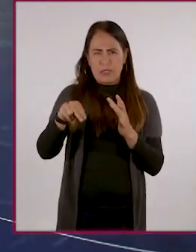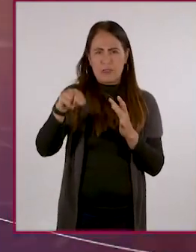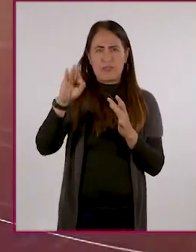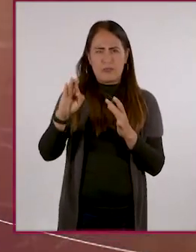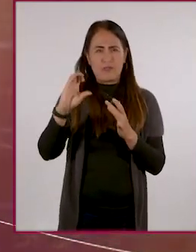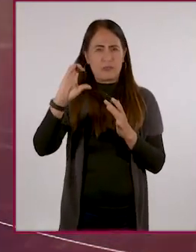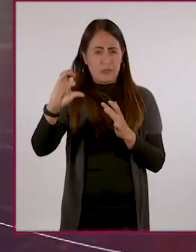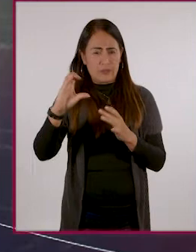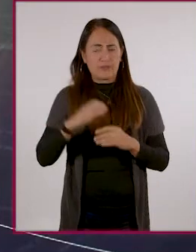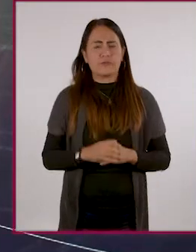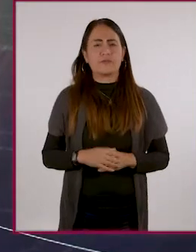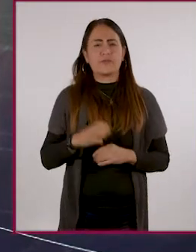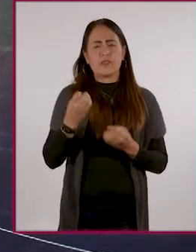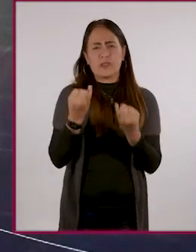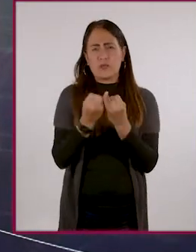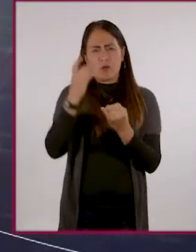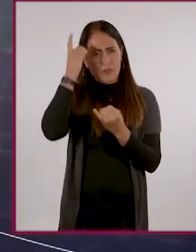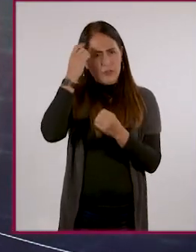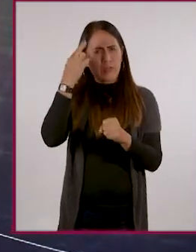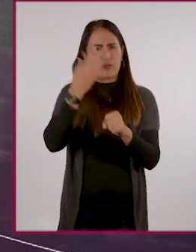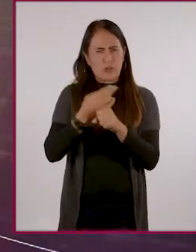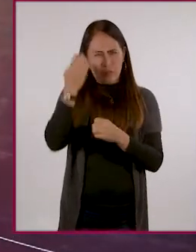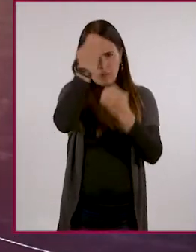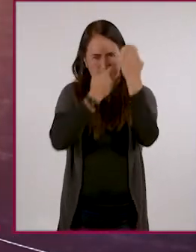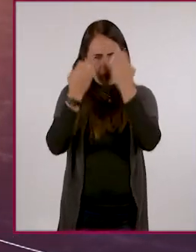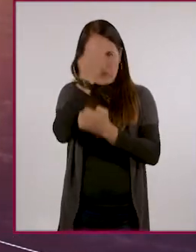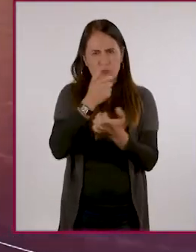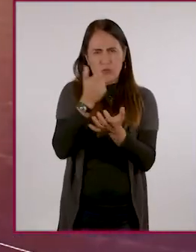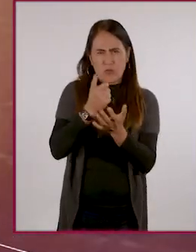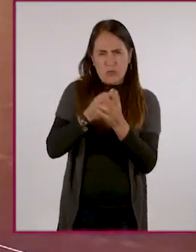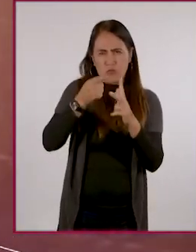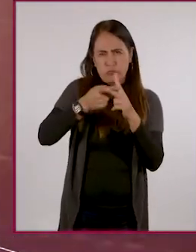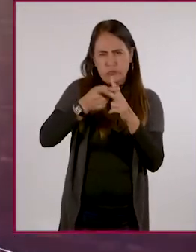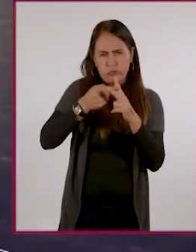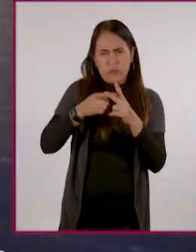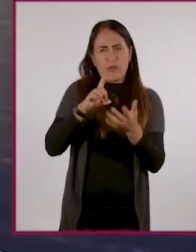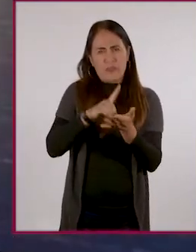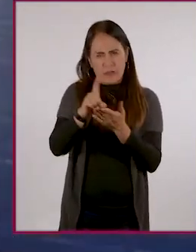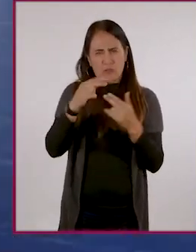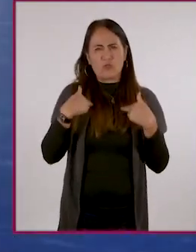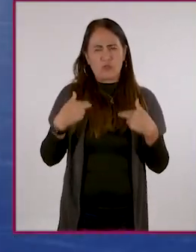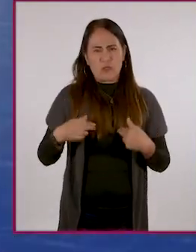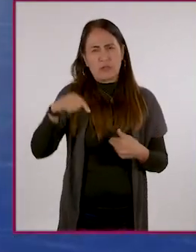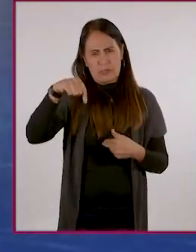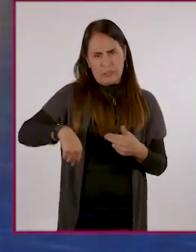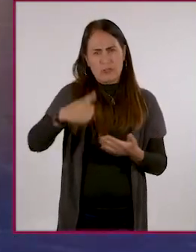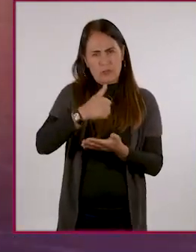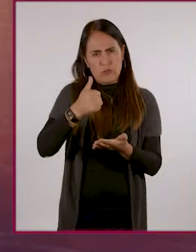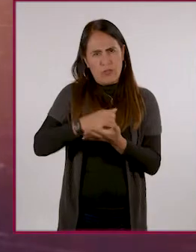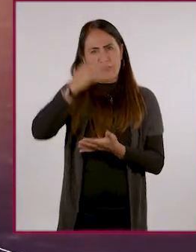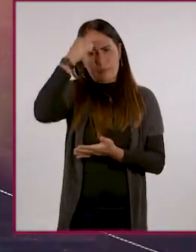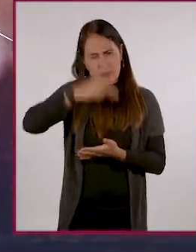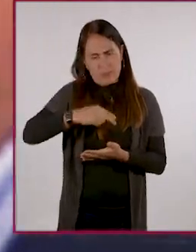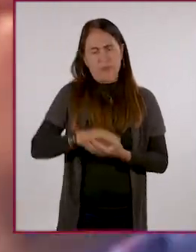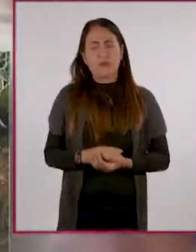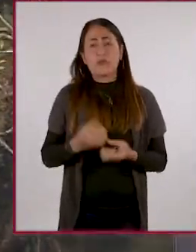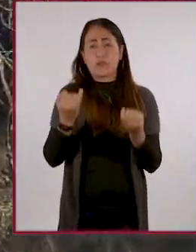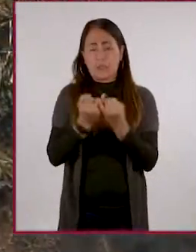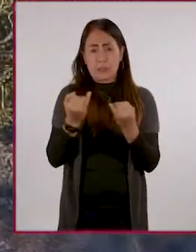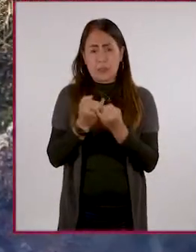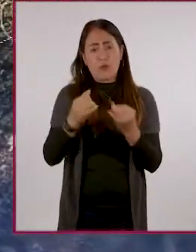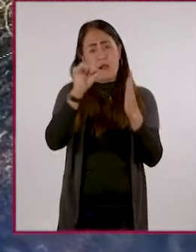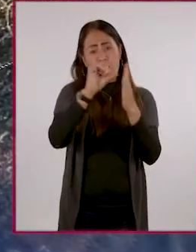radiofrecuencia, NFC. Fue director de Evaluación y Estadística en la Comisión de Derechos Humanos del Distrito